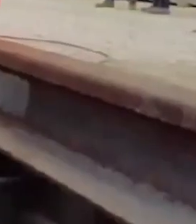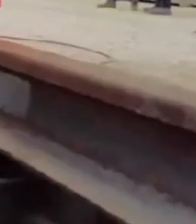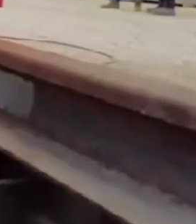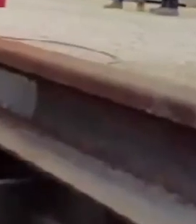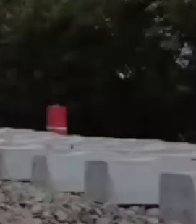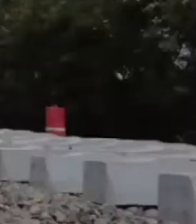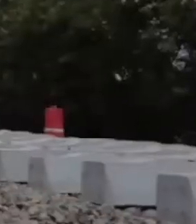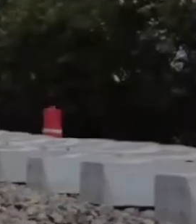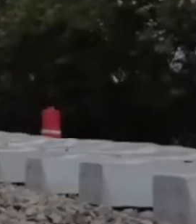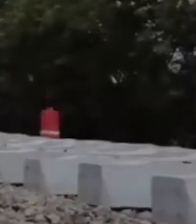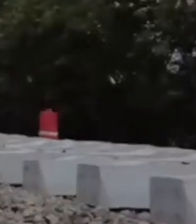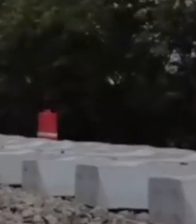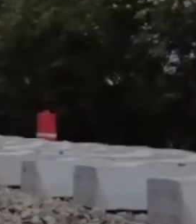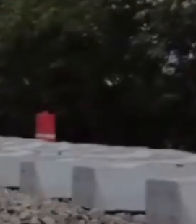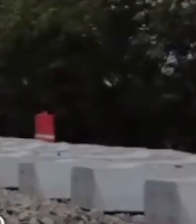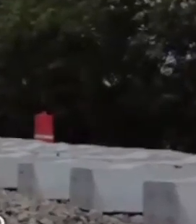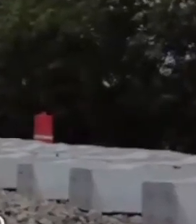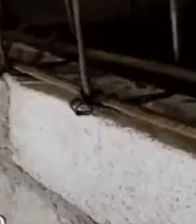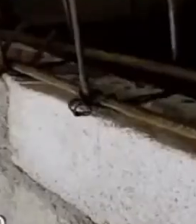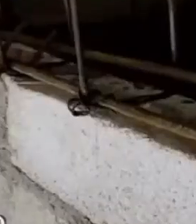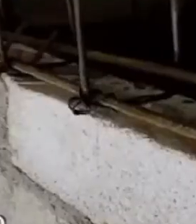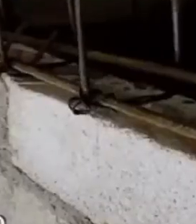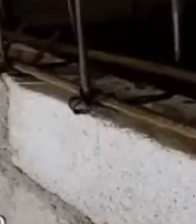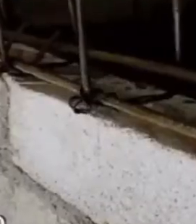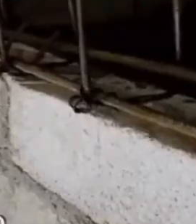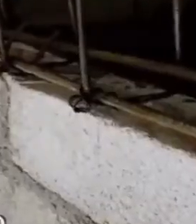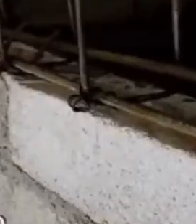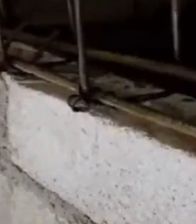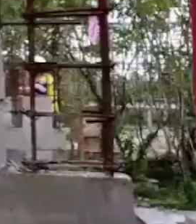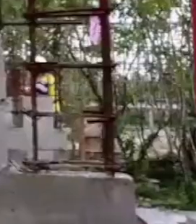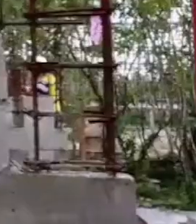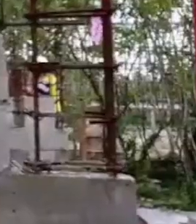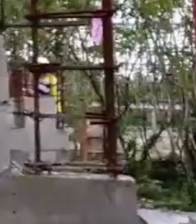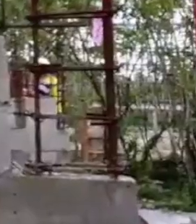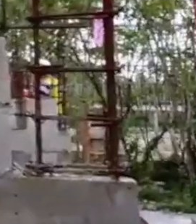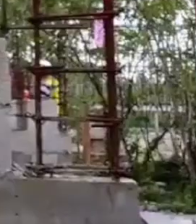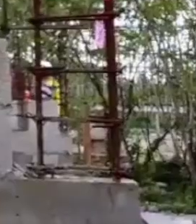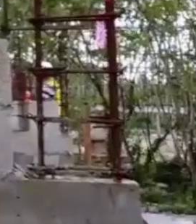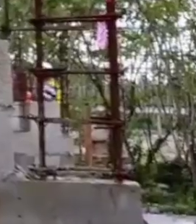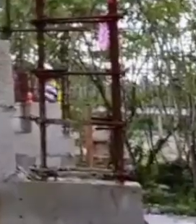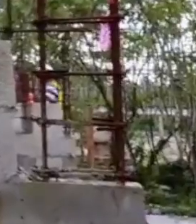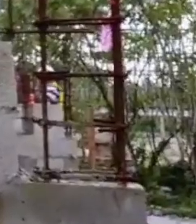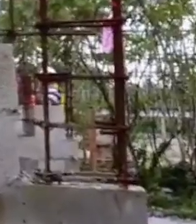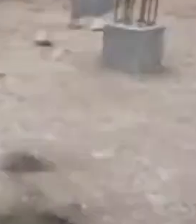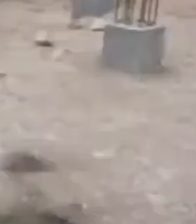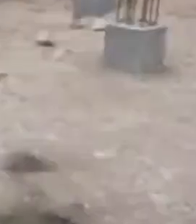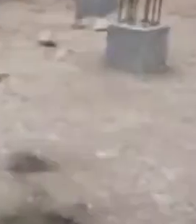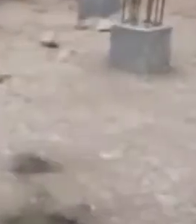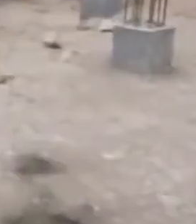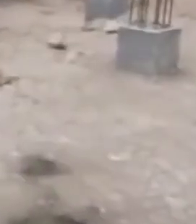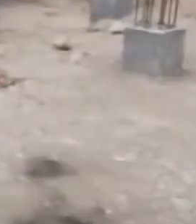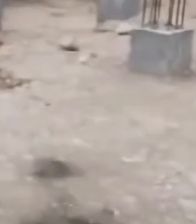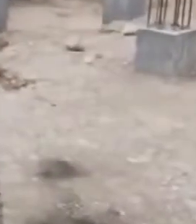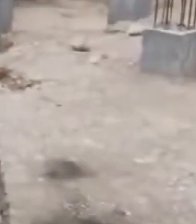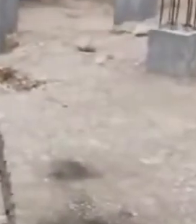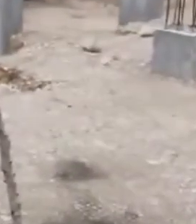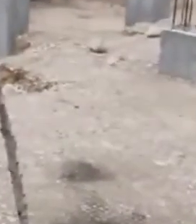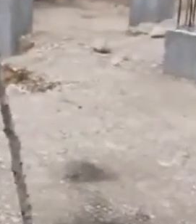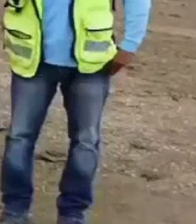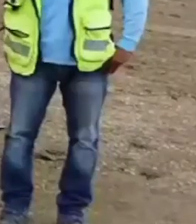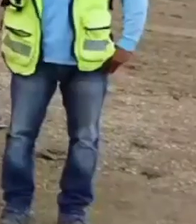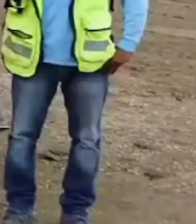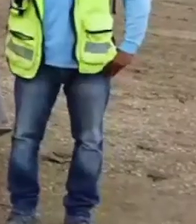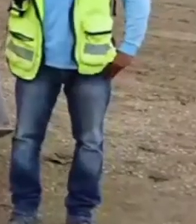de 109.000 empleos generados en el sureste de México por el proyecto del Tren Maya. El Tren Maya